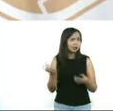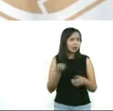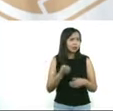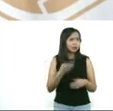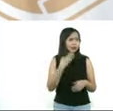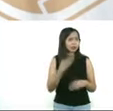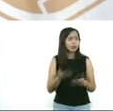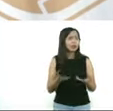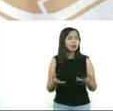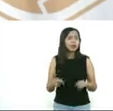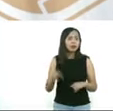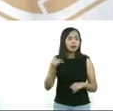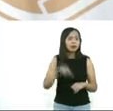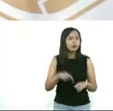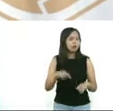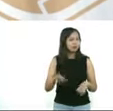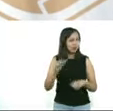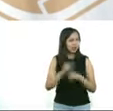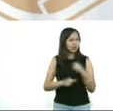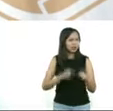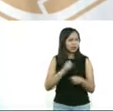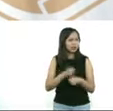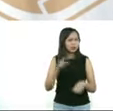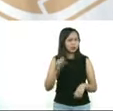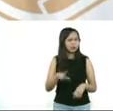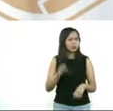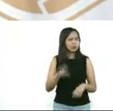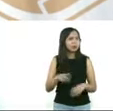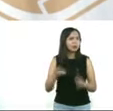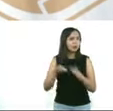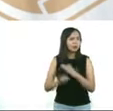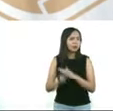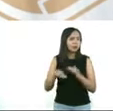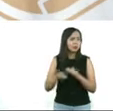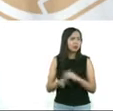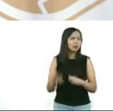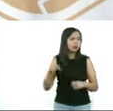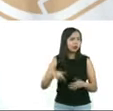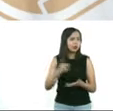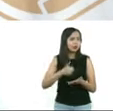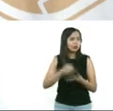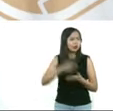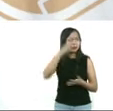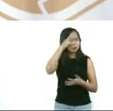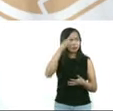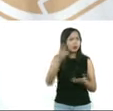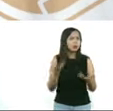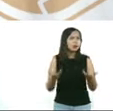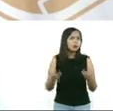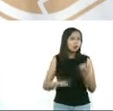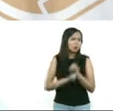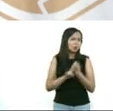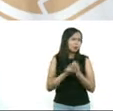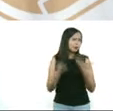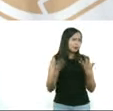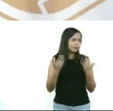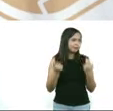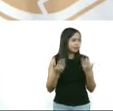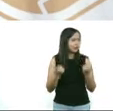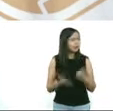muy importante este año para el Metro de la Ciudad de México. Entonces, no hay ningún argumento pues para que